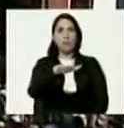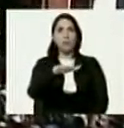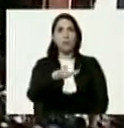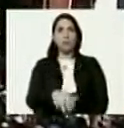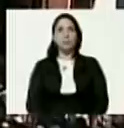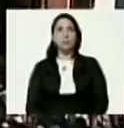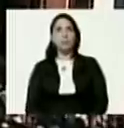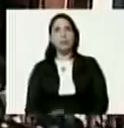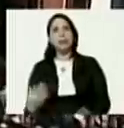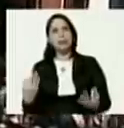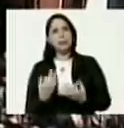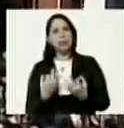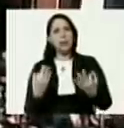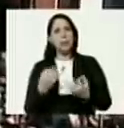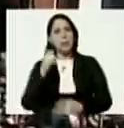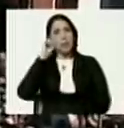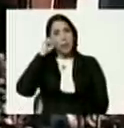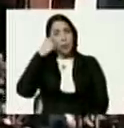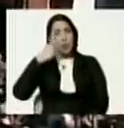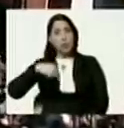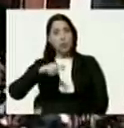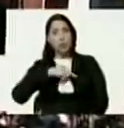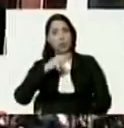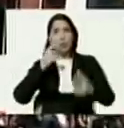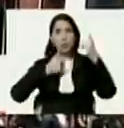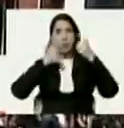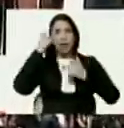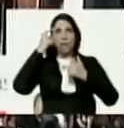Y como siempre recordaba nuestro comandante Chávez,